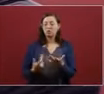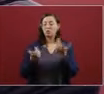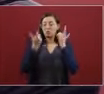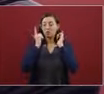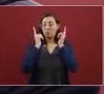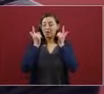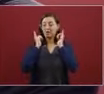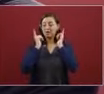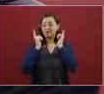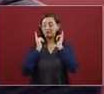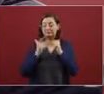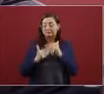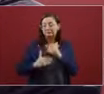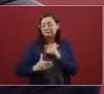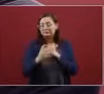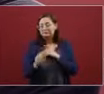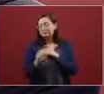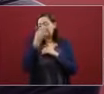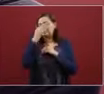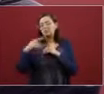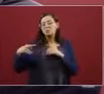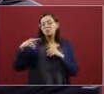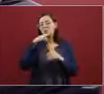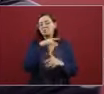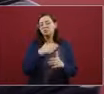presente pronto